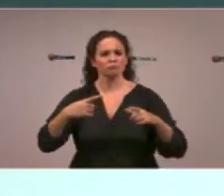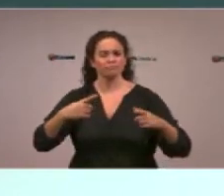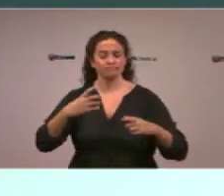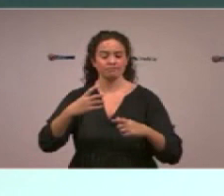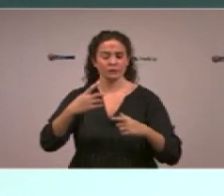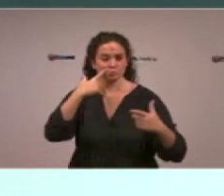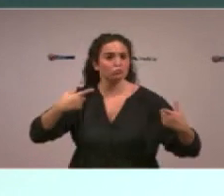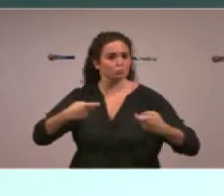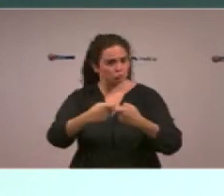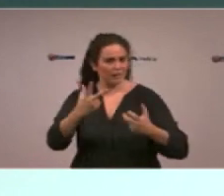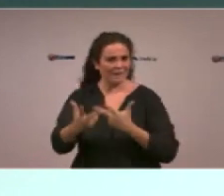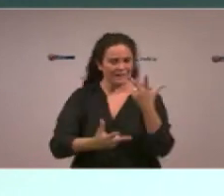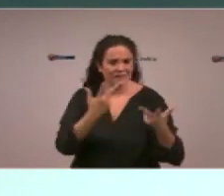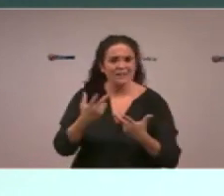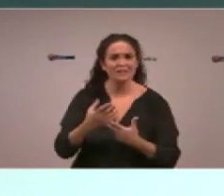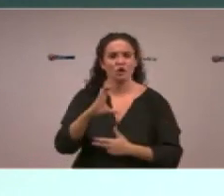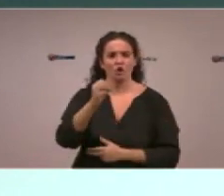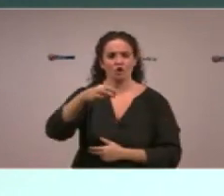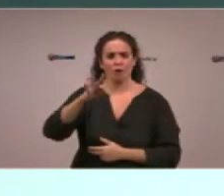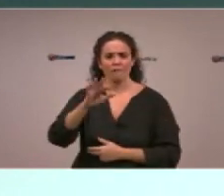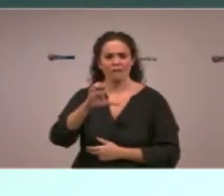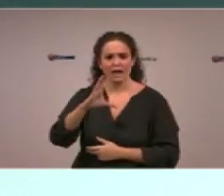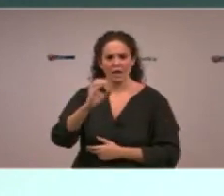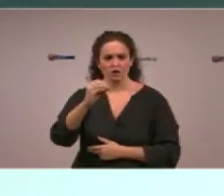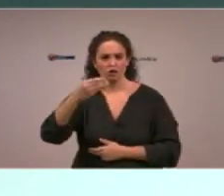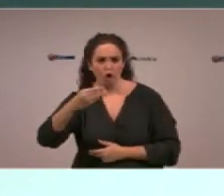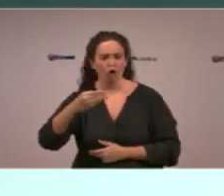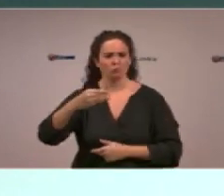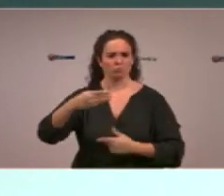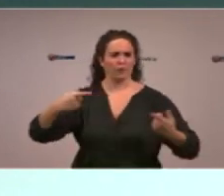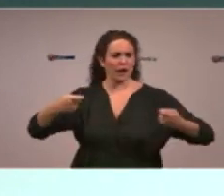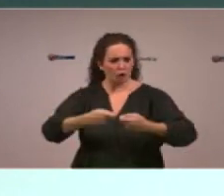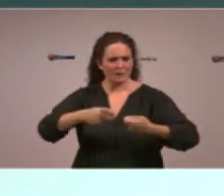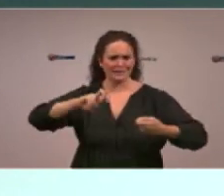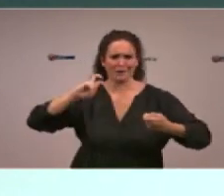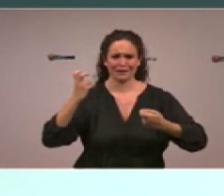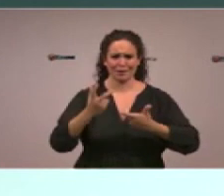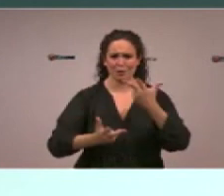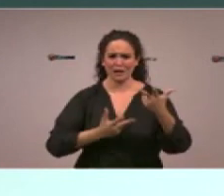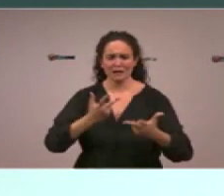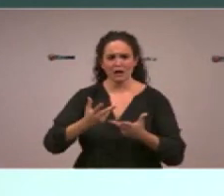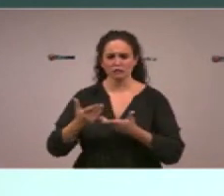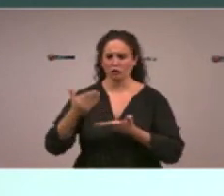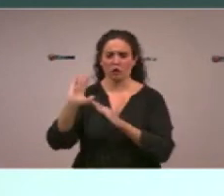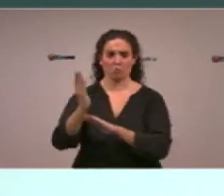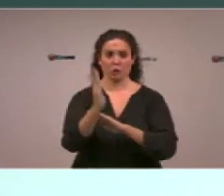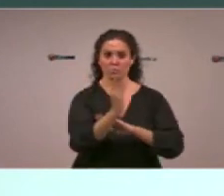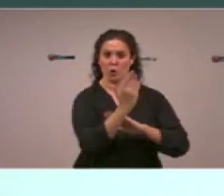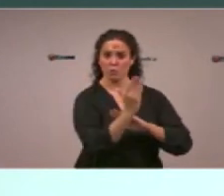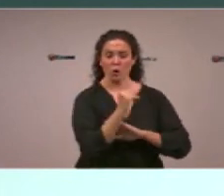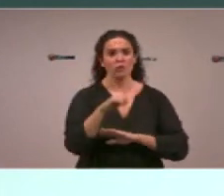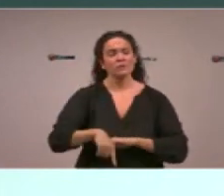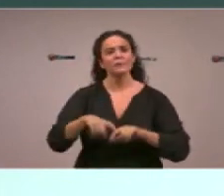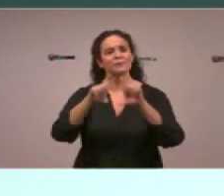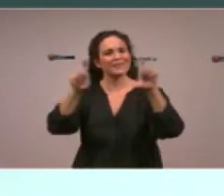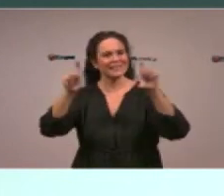por Confecop, la Confederación de Cooperativas de Euskadi, o también por la Federación de Entidades de Previsión